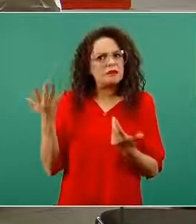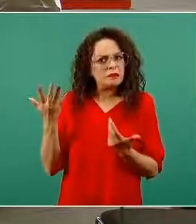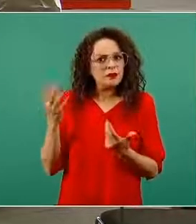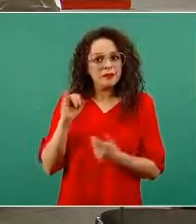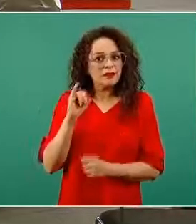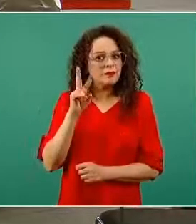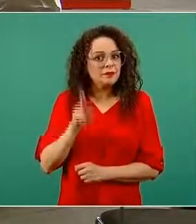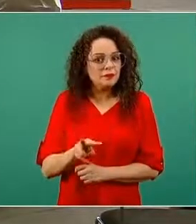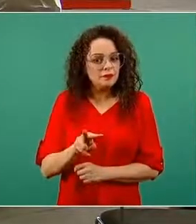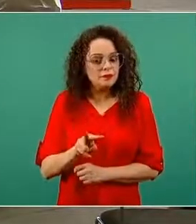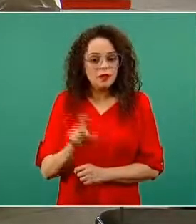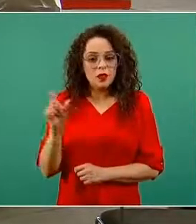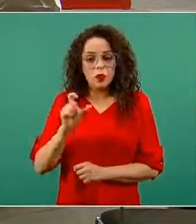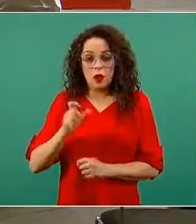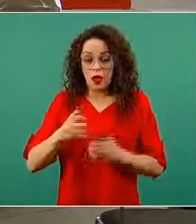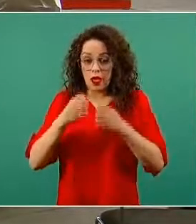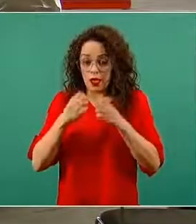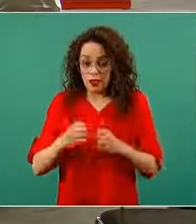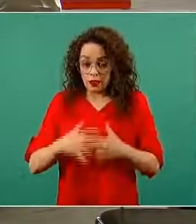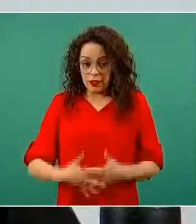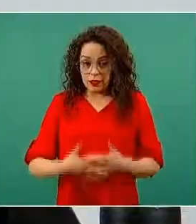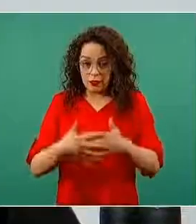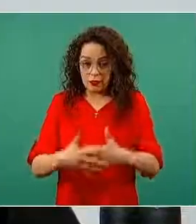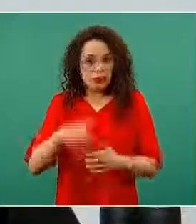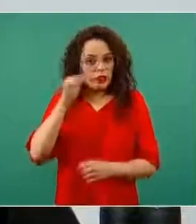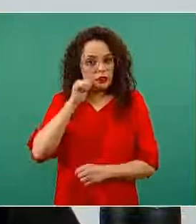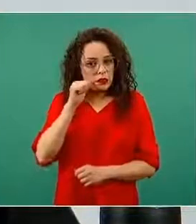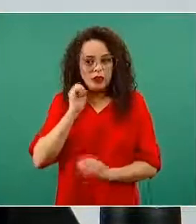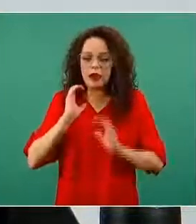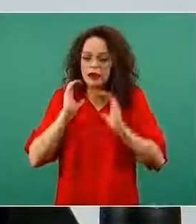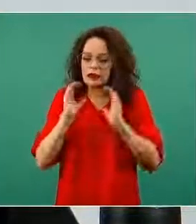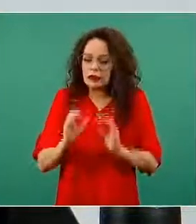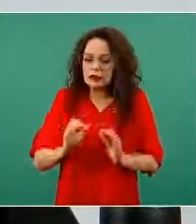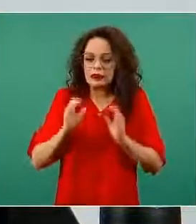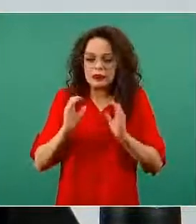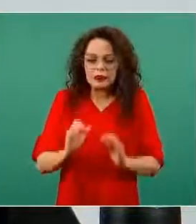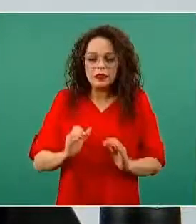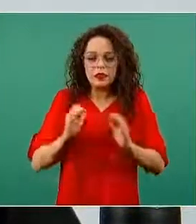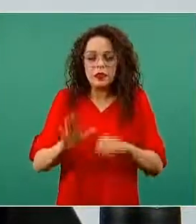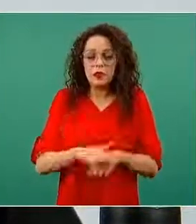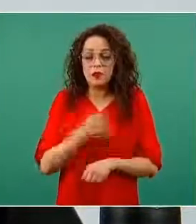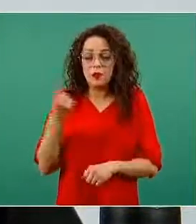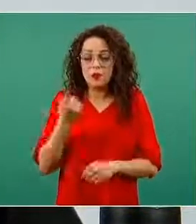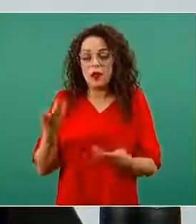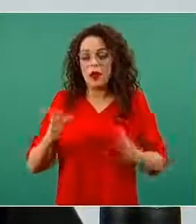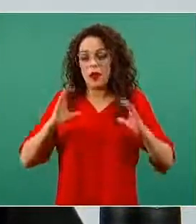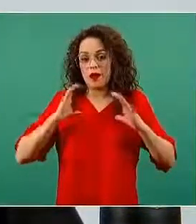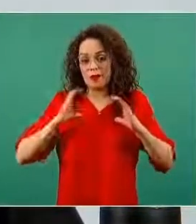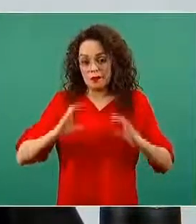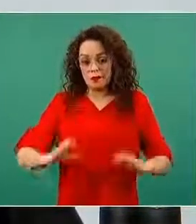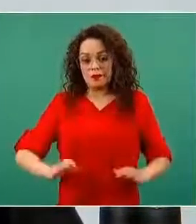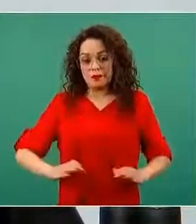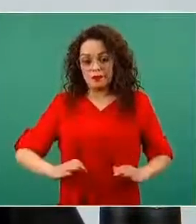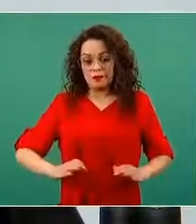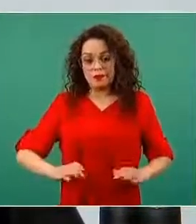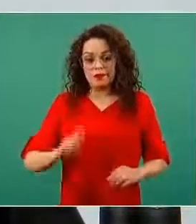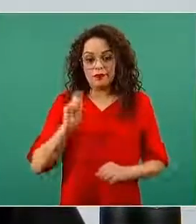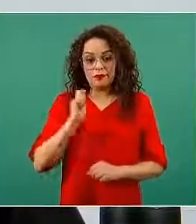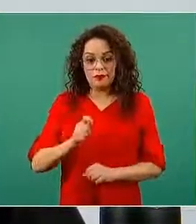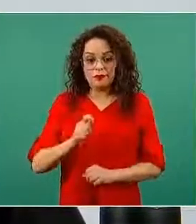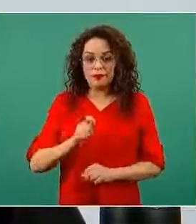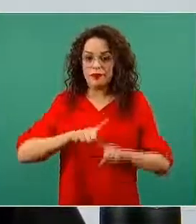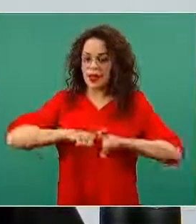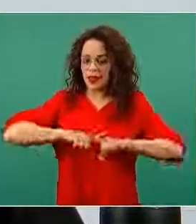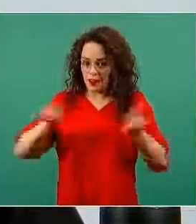embarazo uno tiene ciertas precauciones adicionales, justamente porque el organismo tiene una